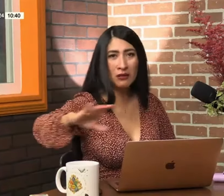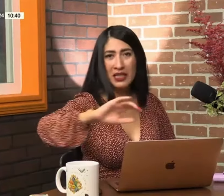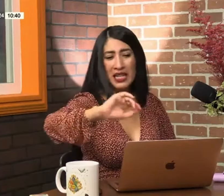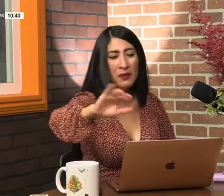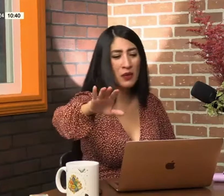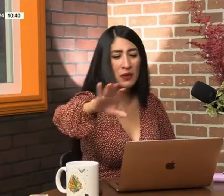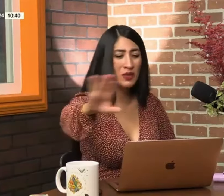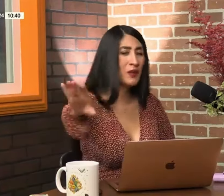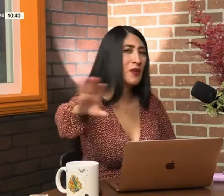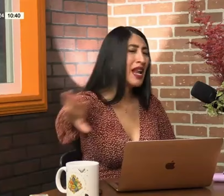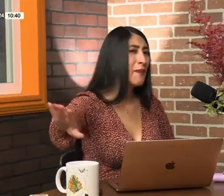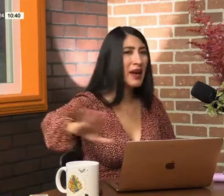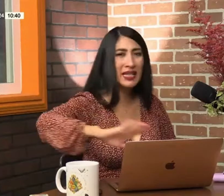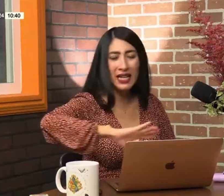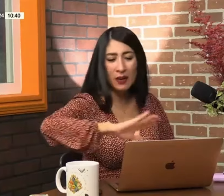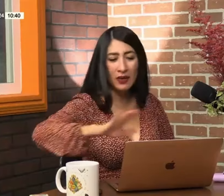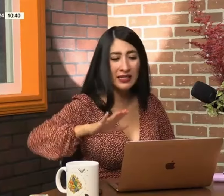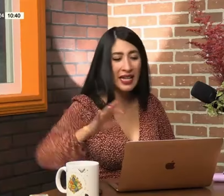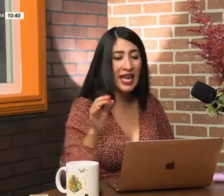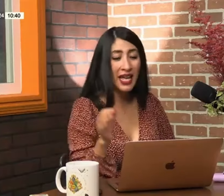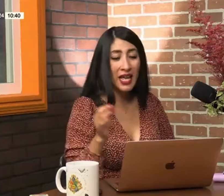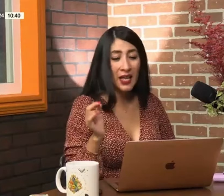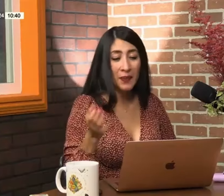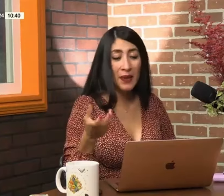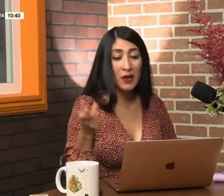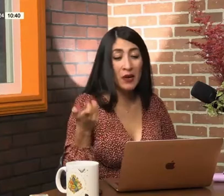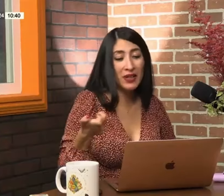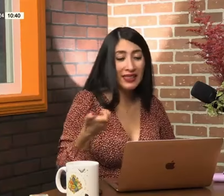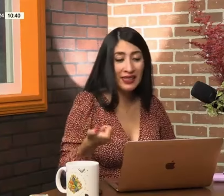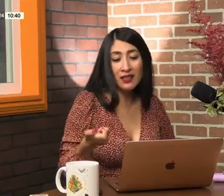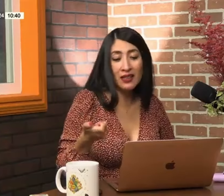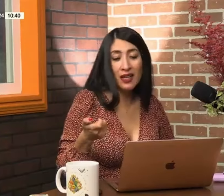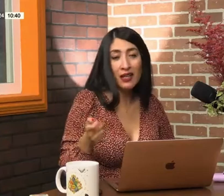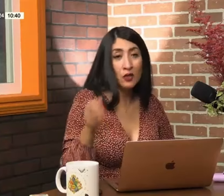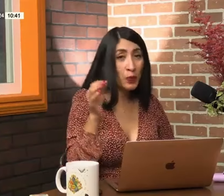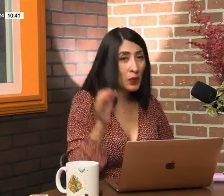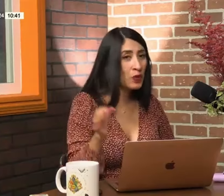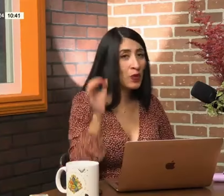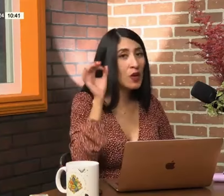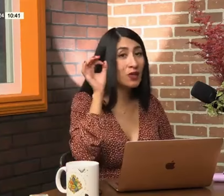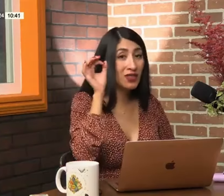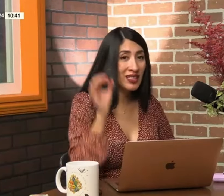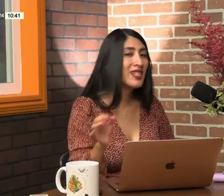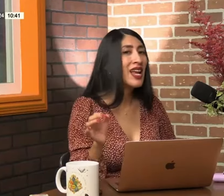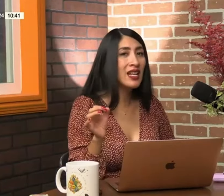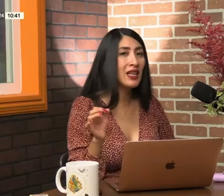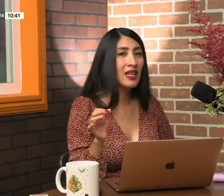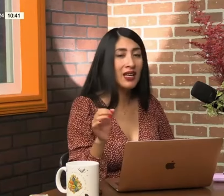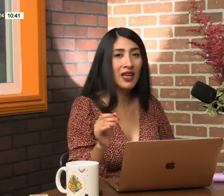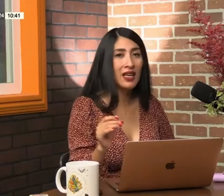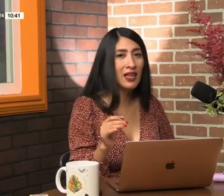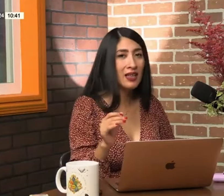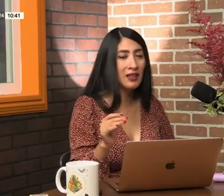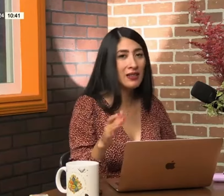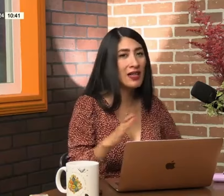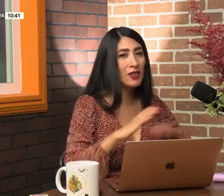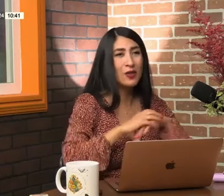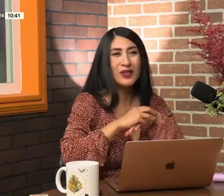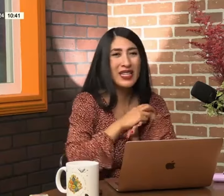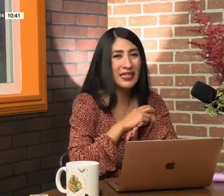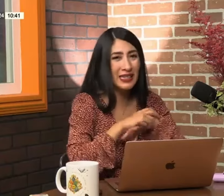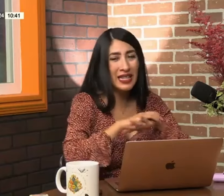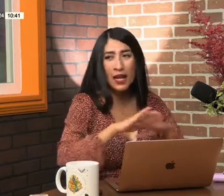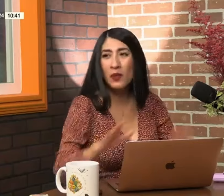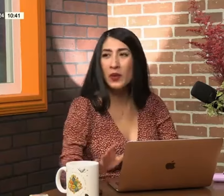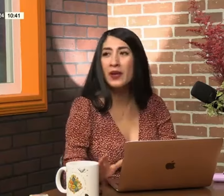déjenlo. Si quieren poner un tribunal aparte, lo que sea. Pero en lo que sí, su punto central, que dice eso